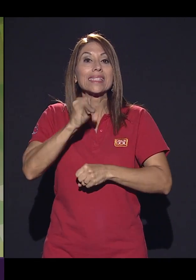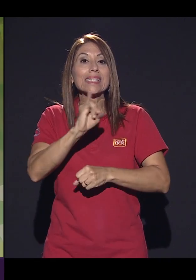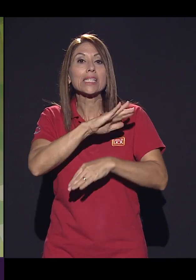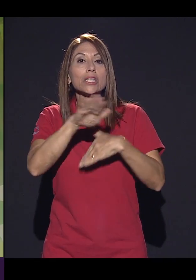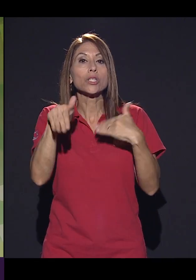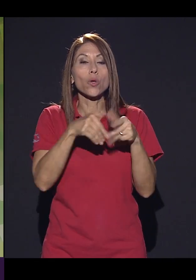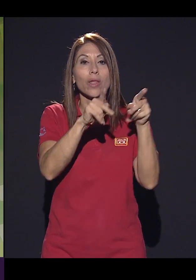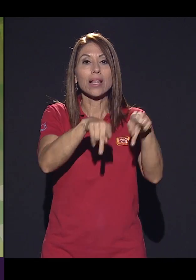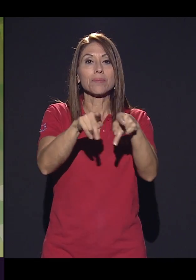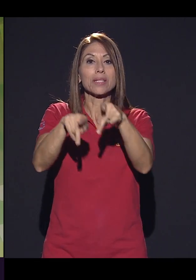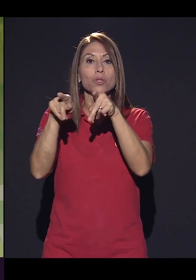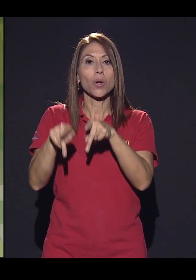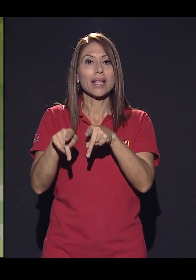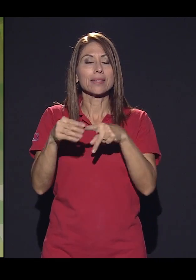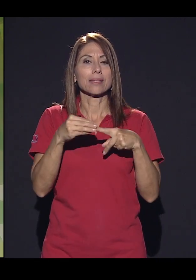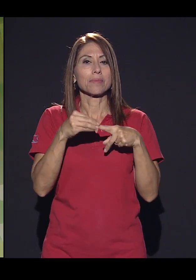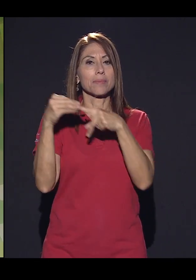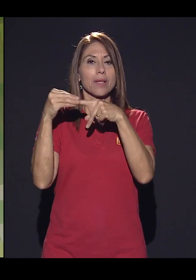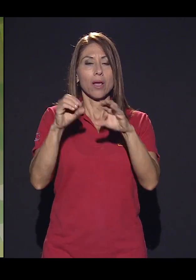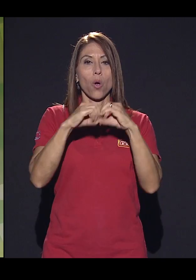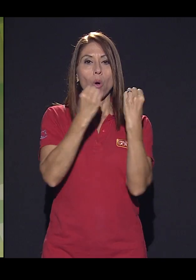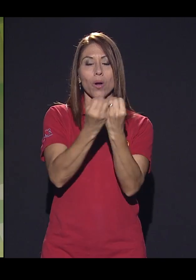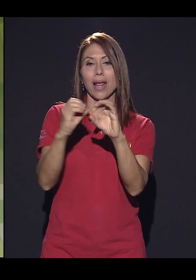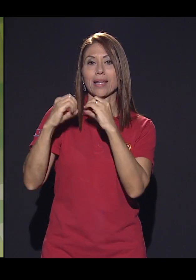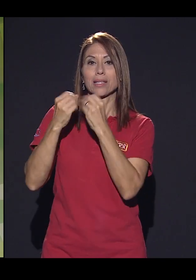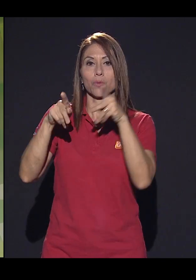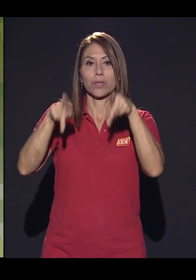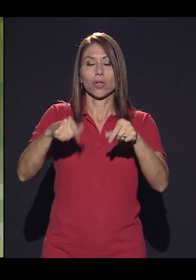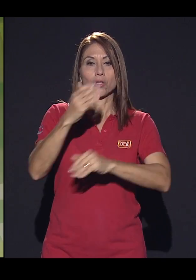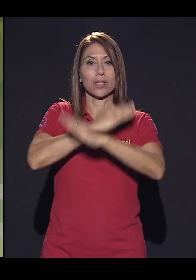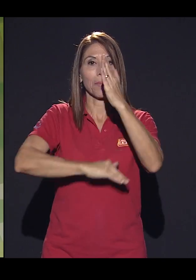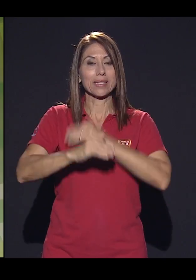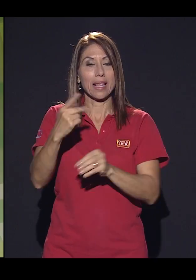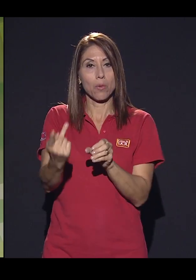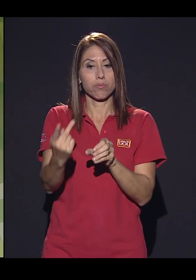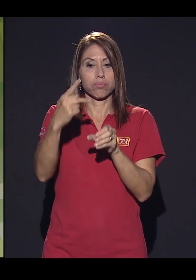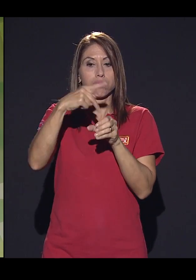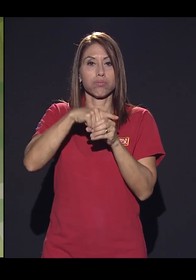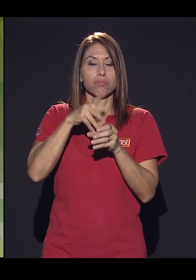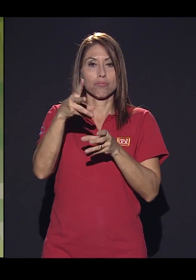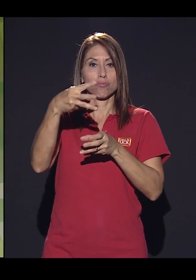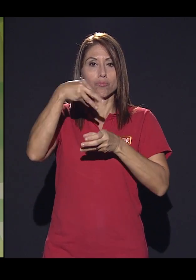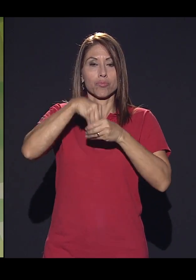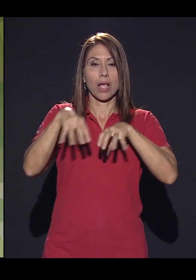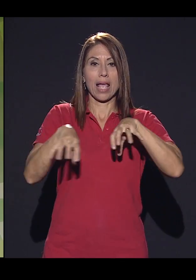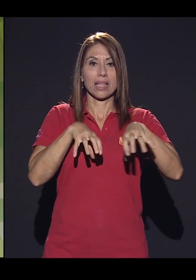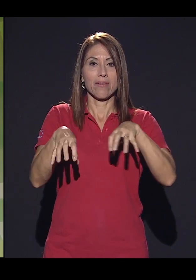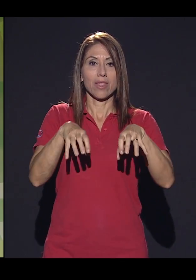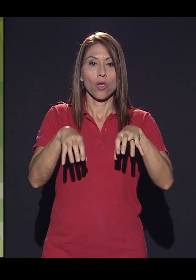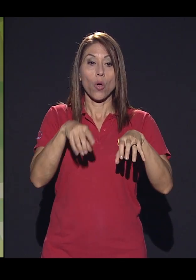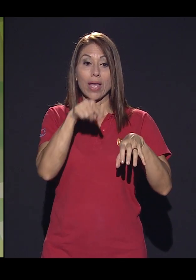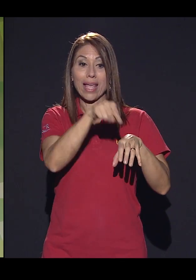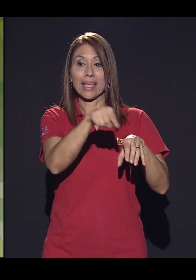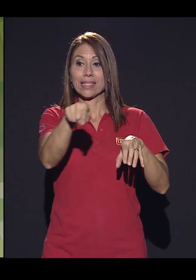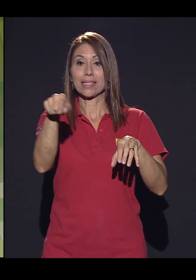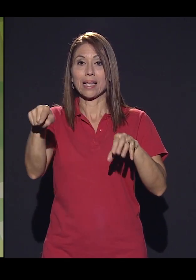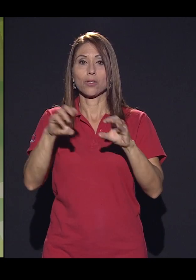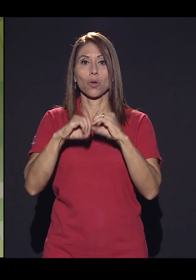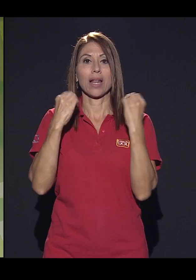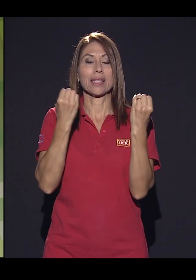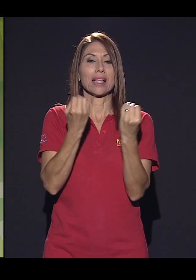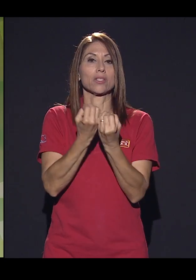tanto todas las personas y especialmente las organizaciones de personas con discapacidad participen y se involucren activamente. ¿Cuál va a ser el rol de